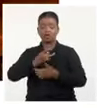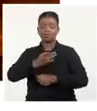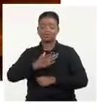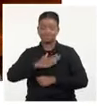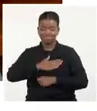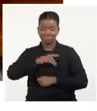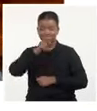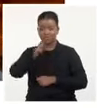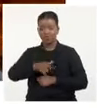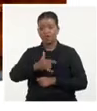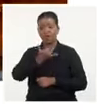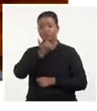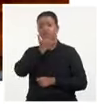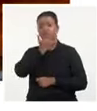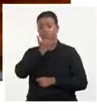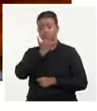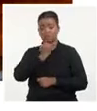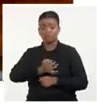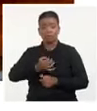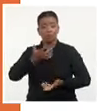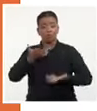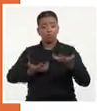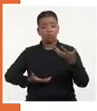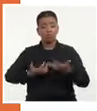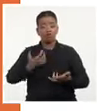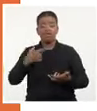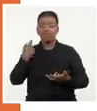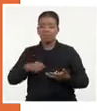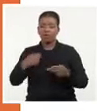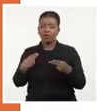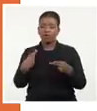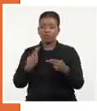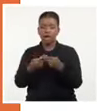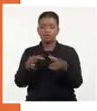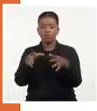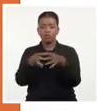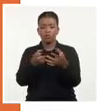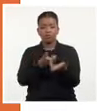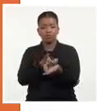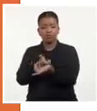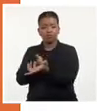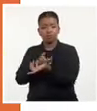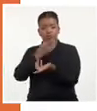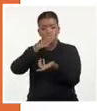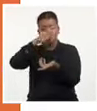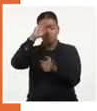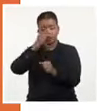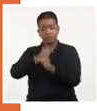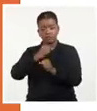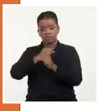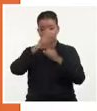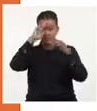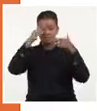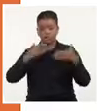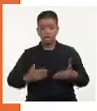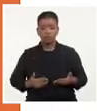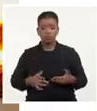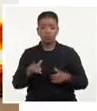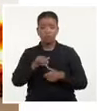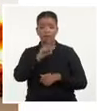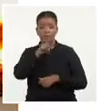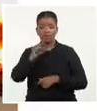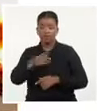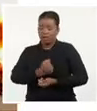lesionados, evacuados e instó a confiar en el cuerpo de bomberos, los trabajadores de la salud, las autoridades y el personal que se